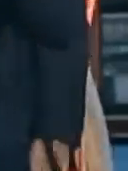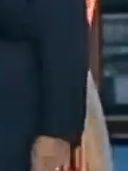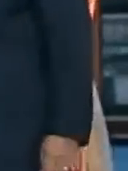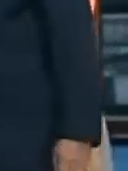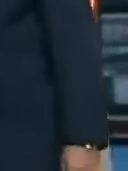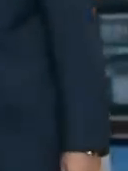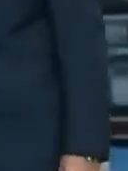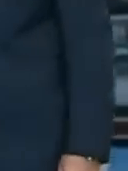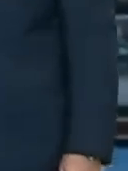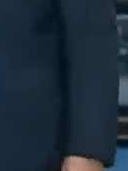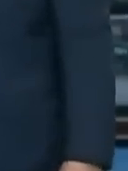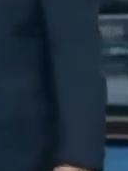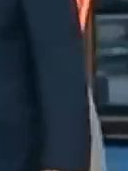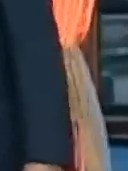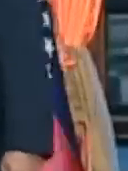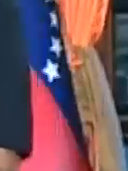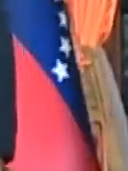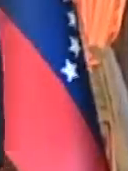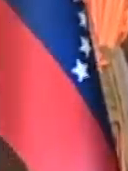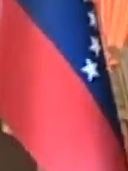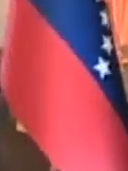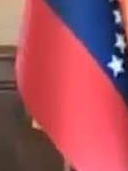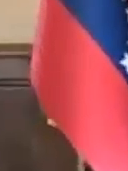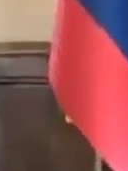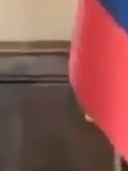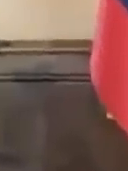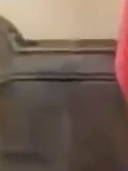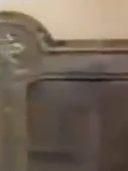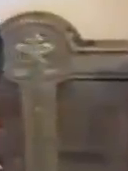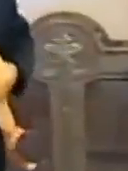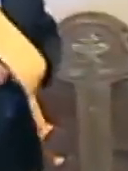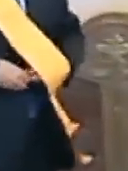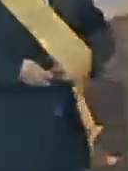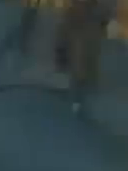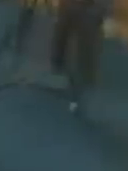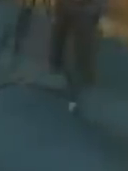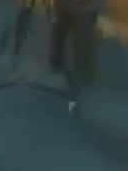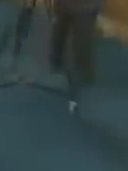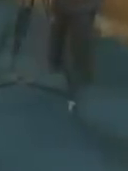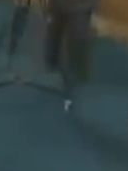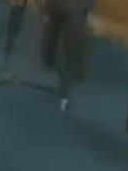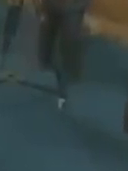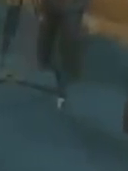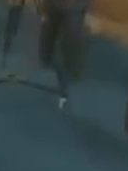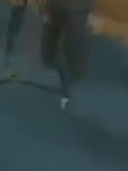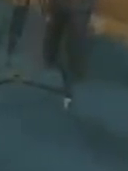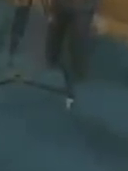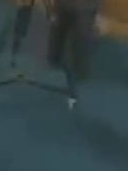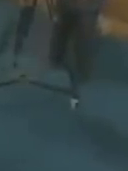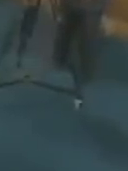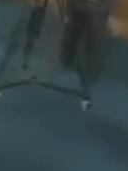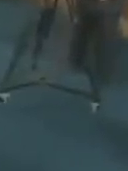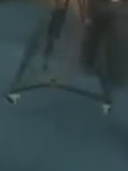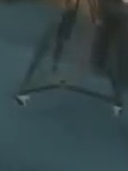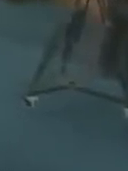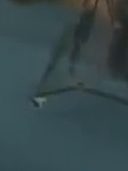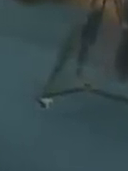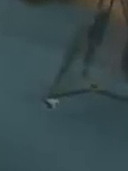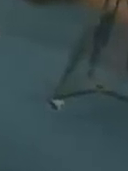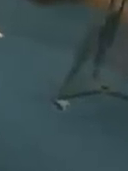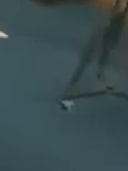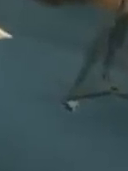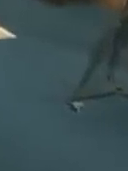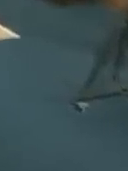A 5 años. Señoras y señores, por su amable atención, muchas gracias y muy buenas tardes. Ha concluido el acto. Se invita